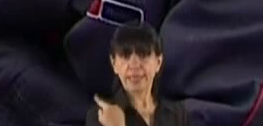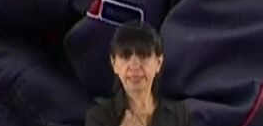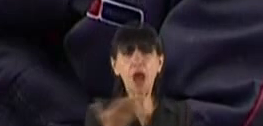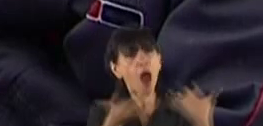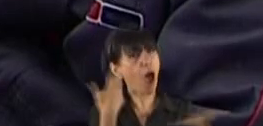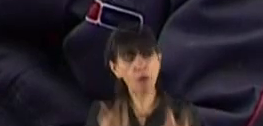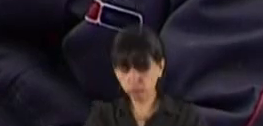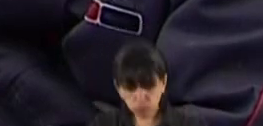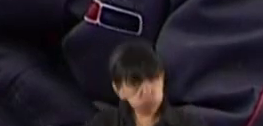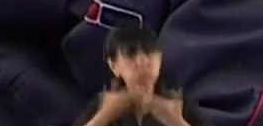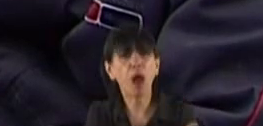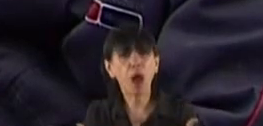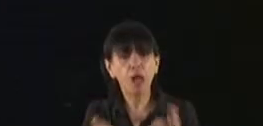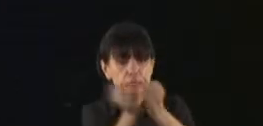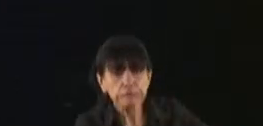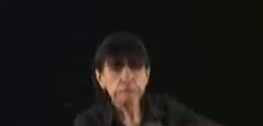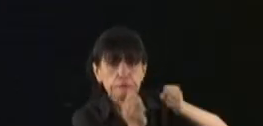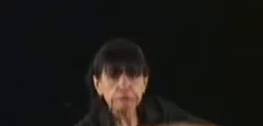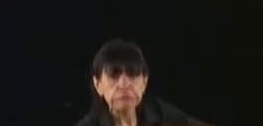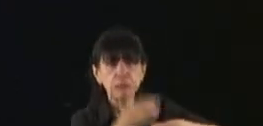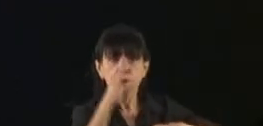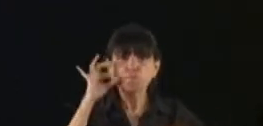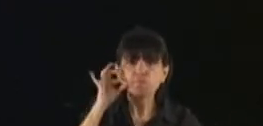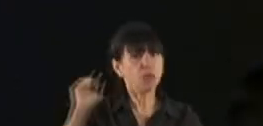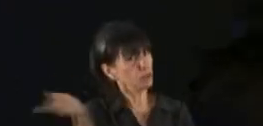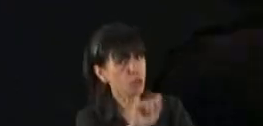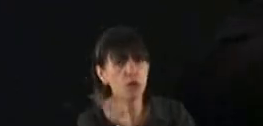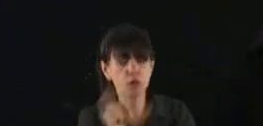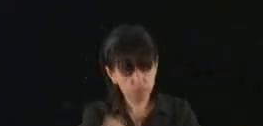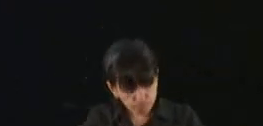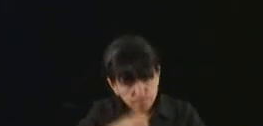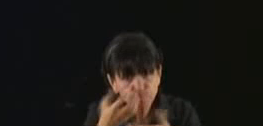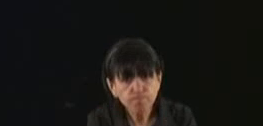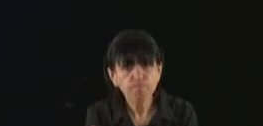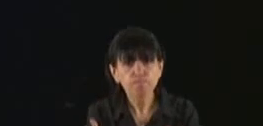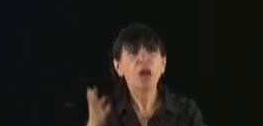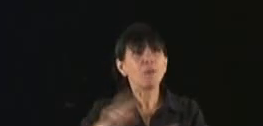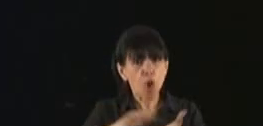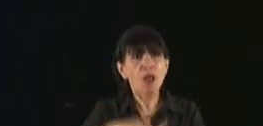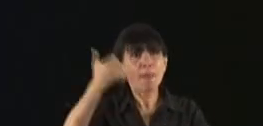nada, asumiendo los problemas y actuando en consecuencia.